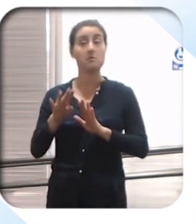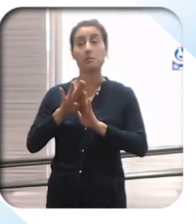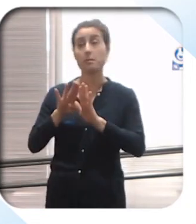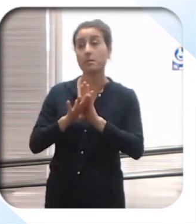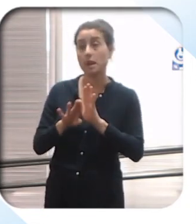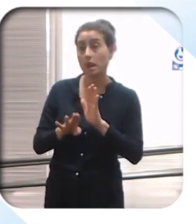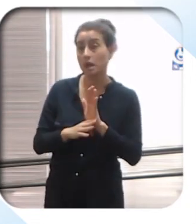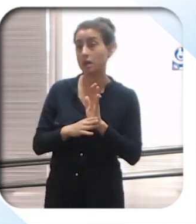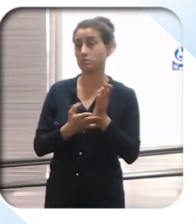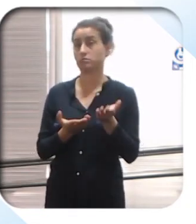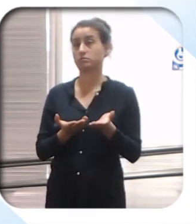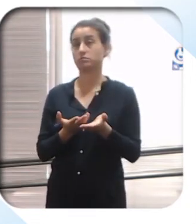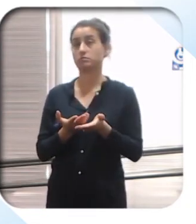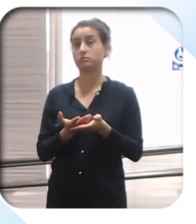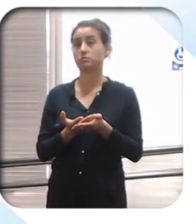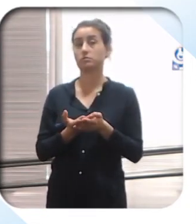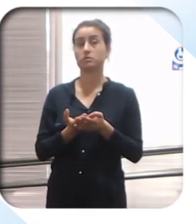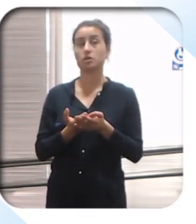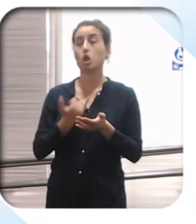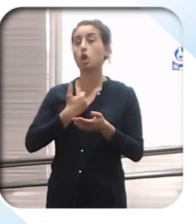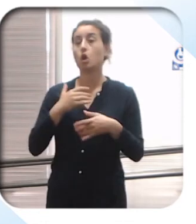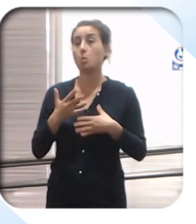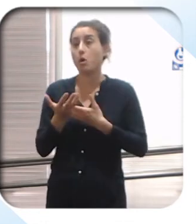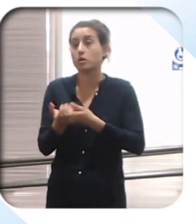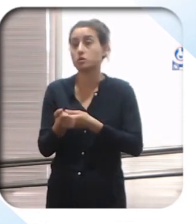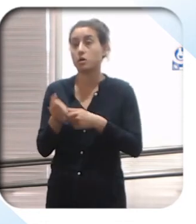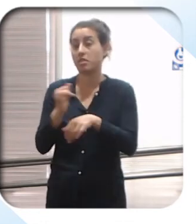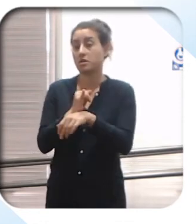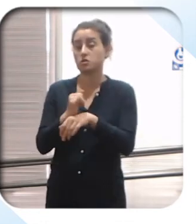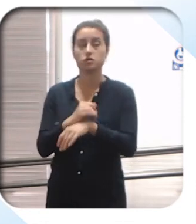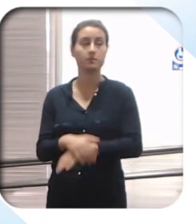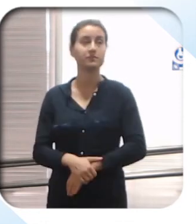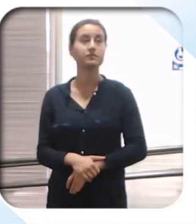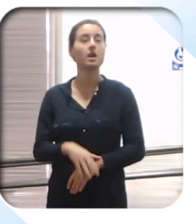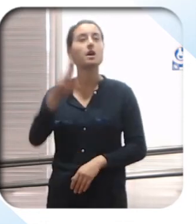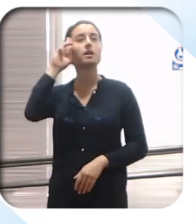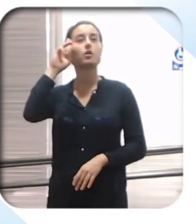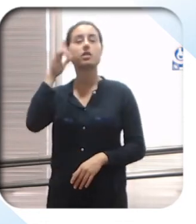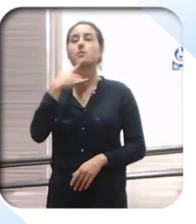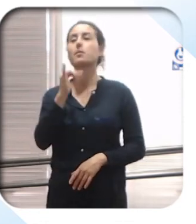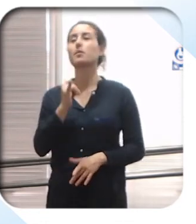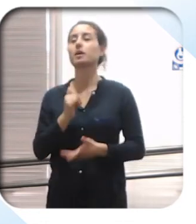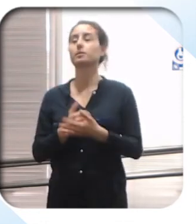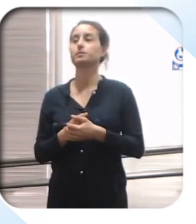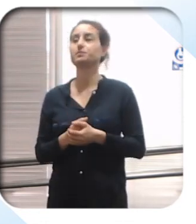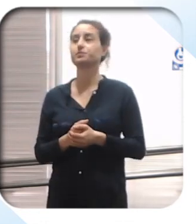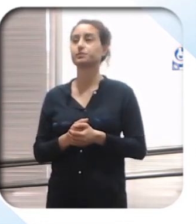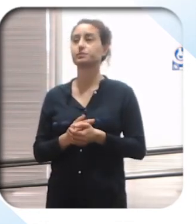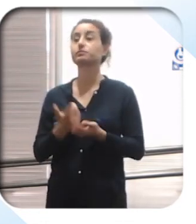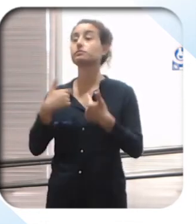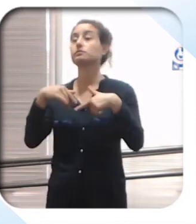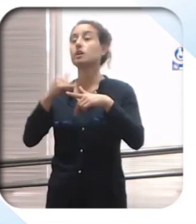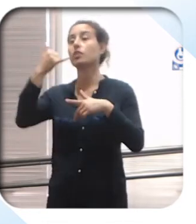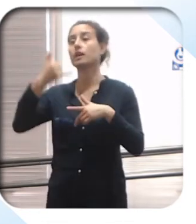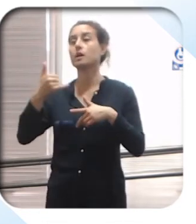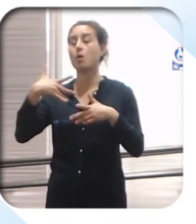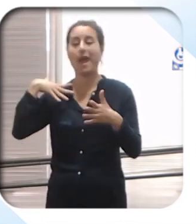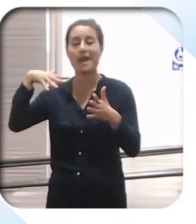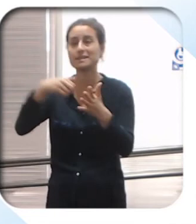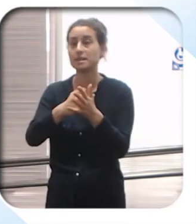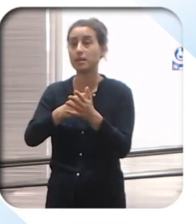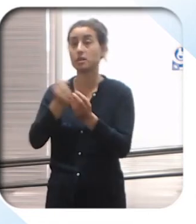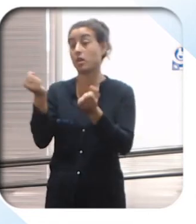de abordaje desde la institución. Recordemos que, por ejemplo, si nosotros tenemos un accidente